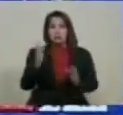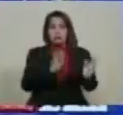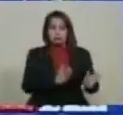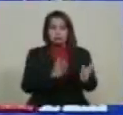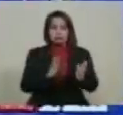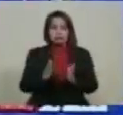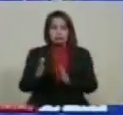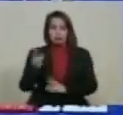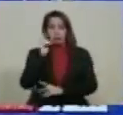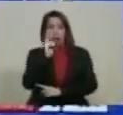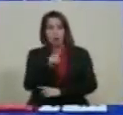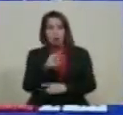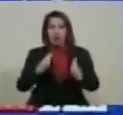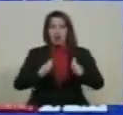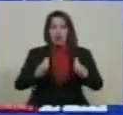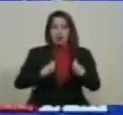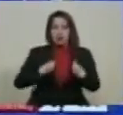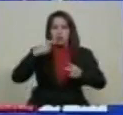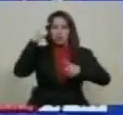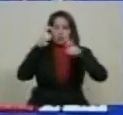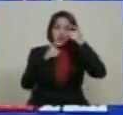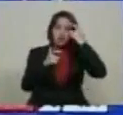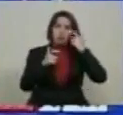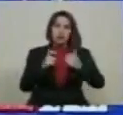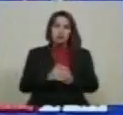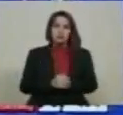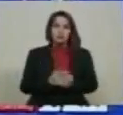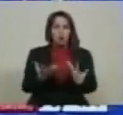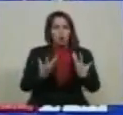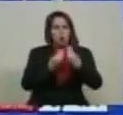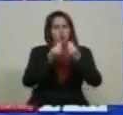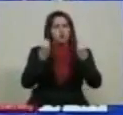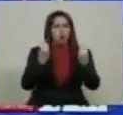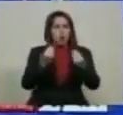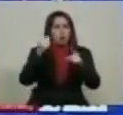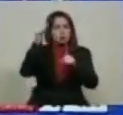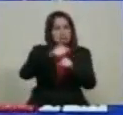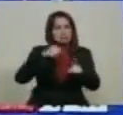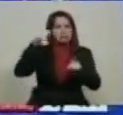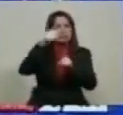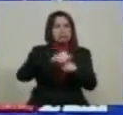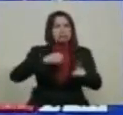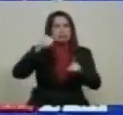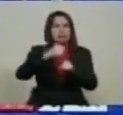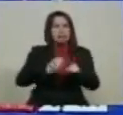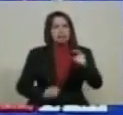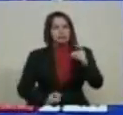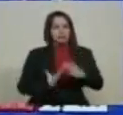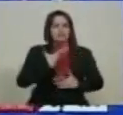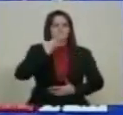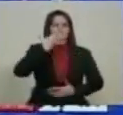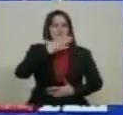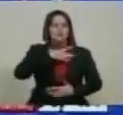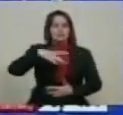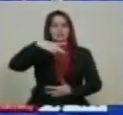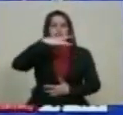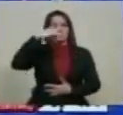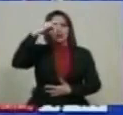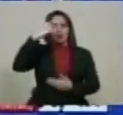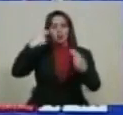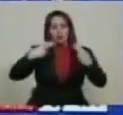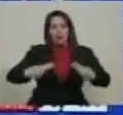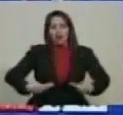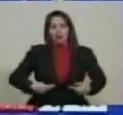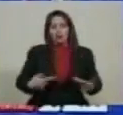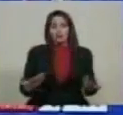ver la vida de nuestro comandante Chávez, sus luchas, su grandeza como ser humano. Es uno de los proyectos